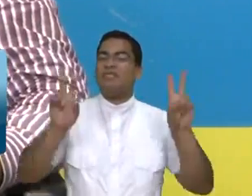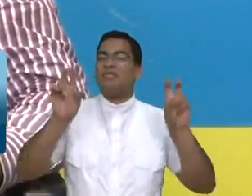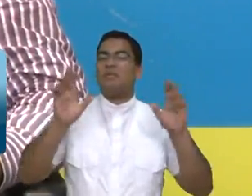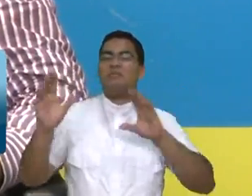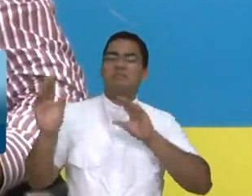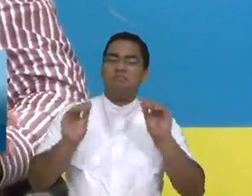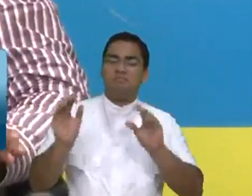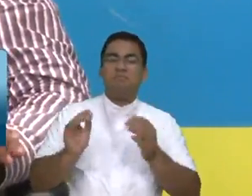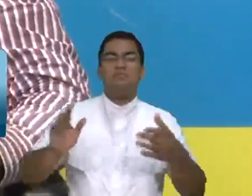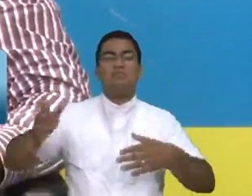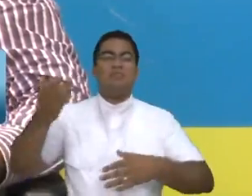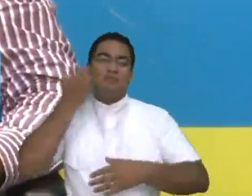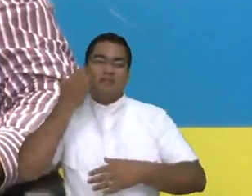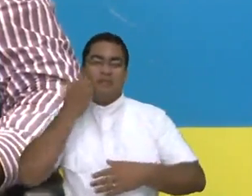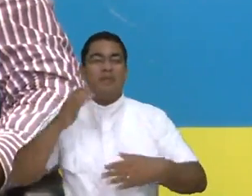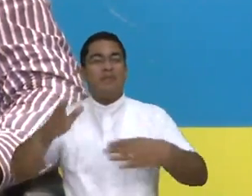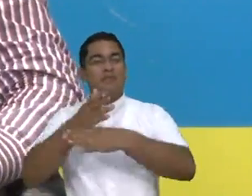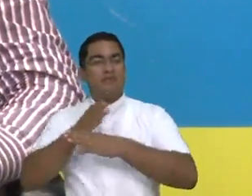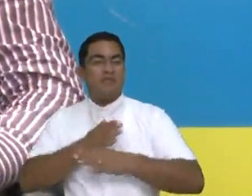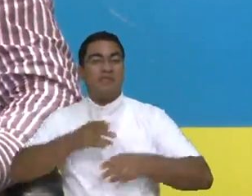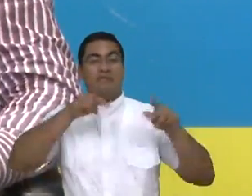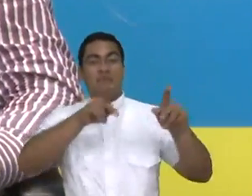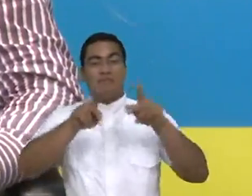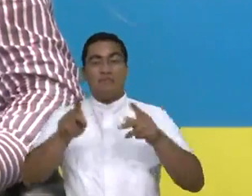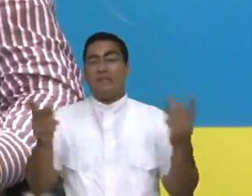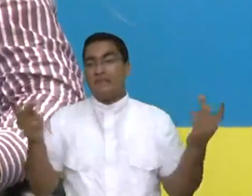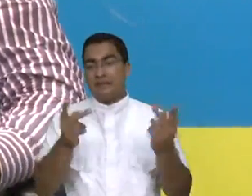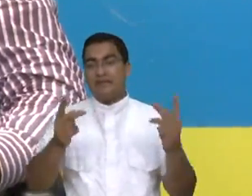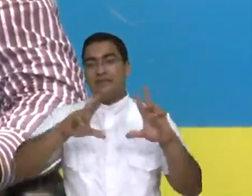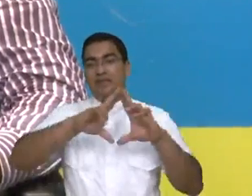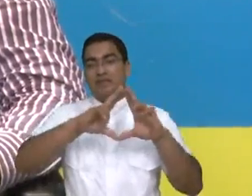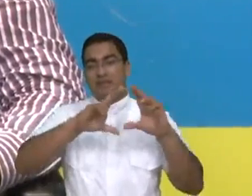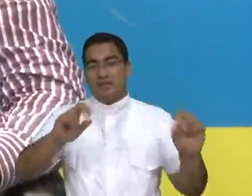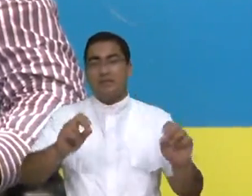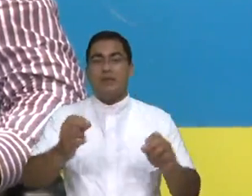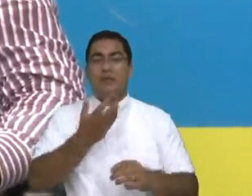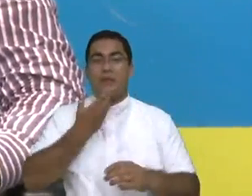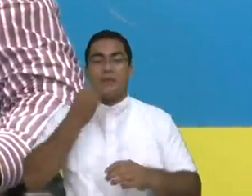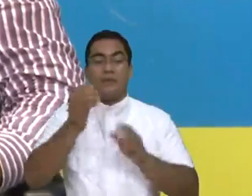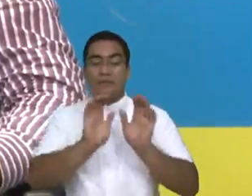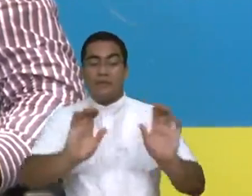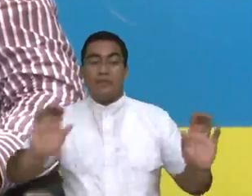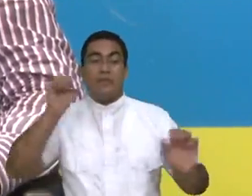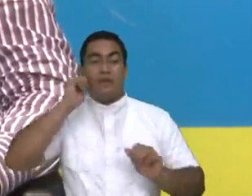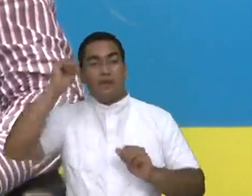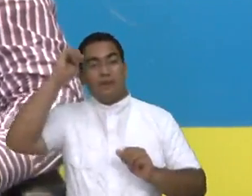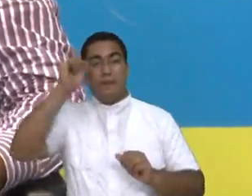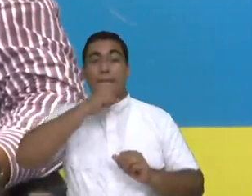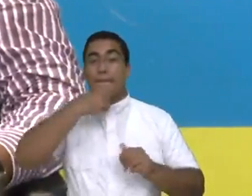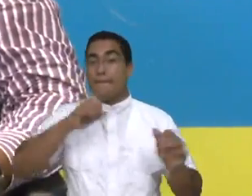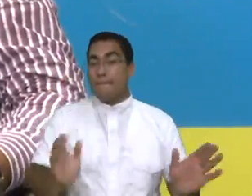diferentes padecimientos que afectan a la población nicaragüense, a los niños, a los jóvenes, a los adultos, a los adultos